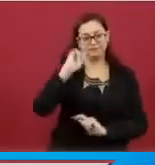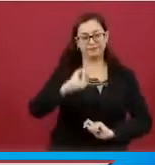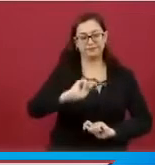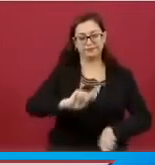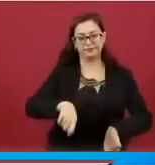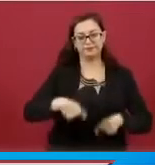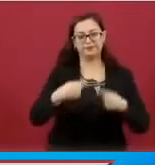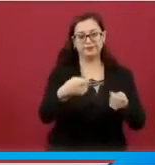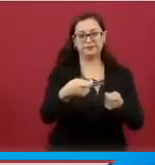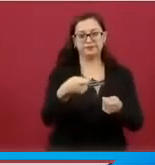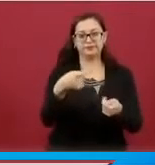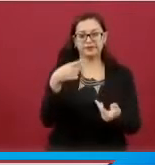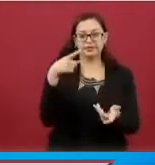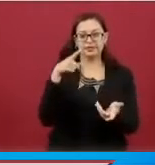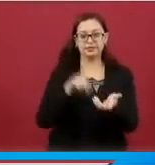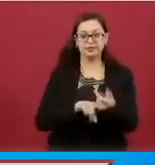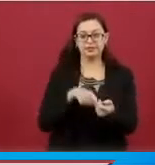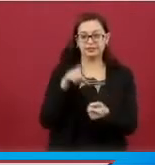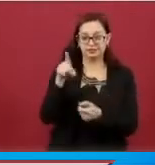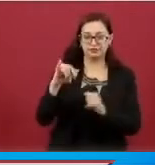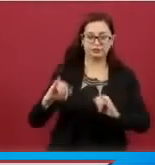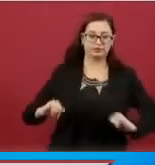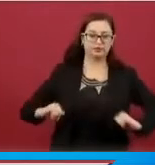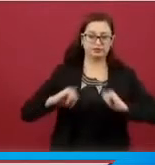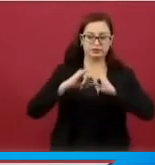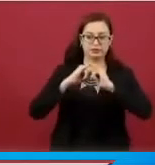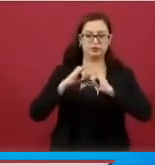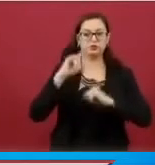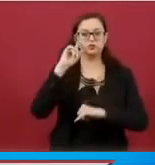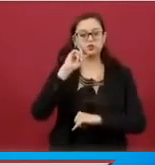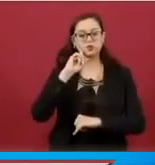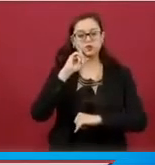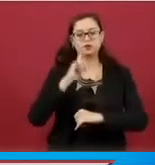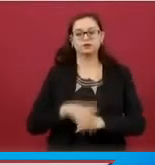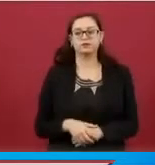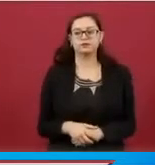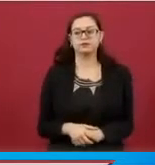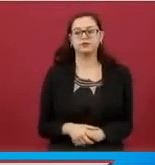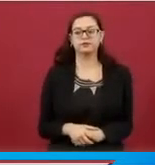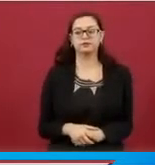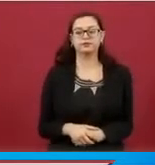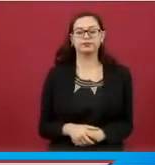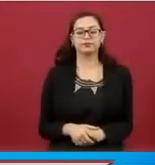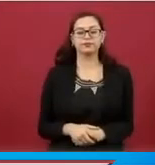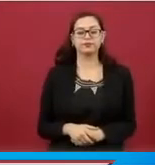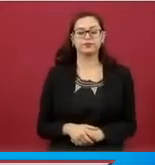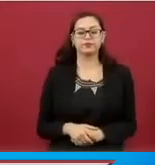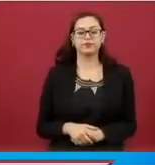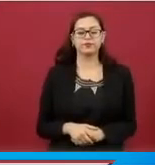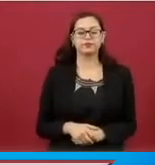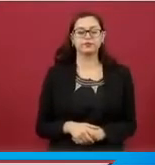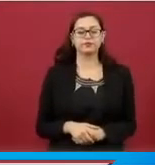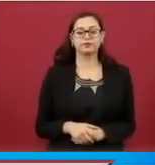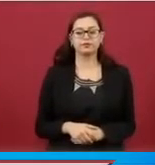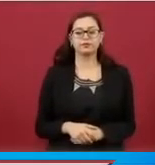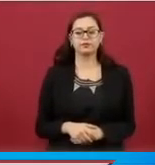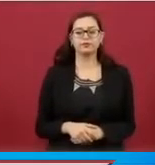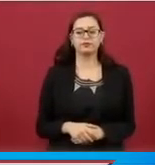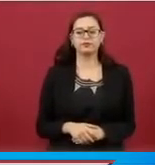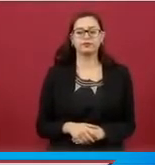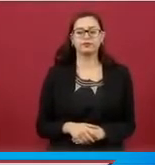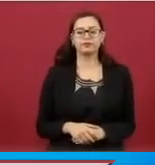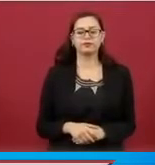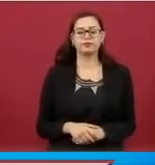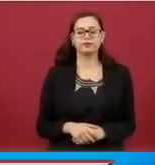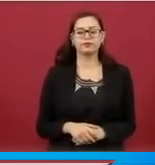Como es característico de este gobierno, todos los procesos son transparentes e imparciales. Los nombres de la terna son: Candelaria